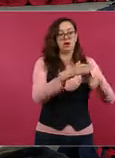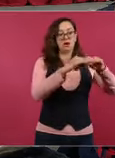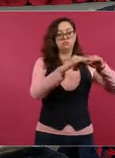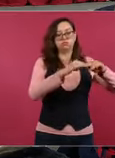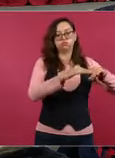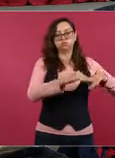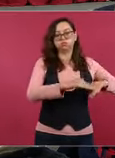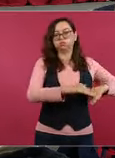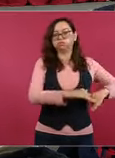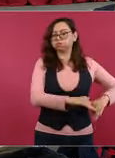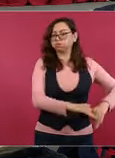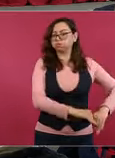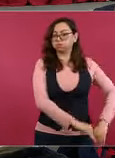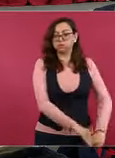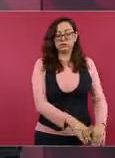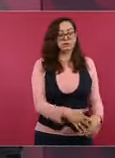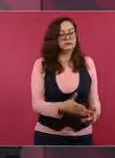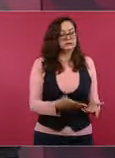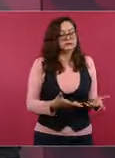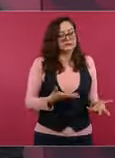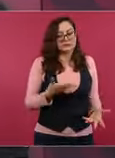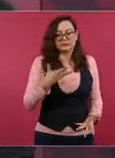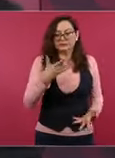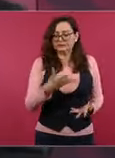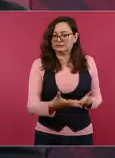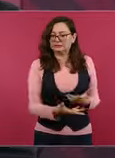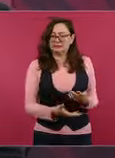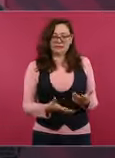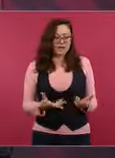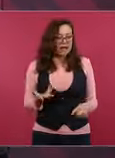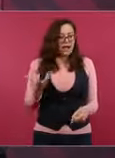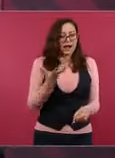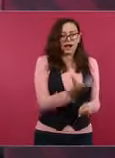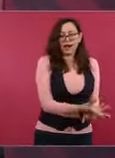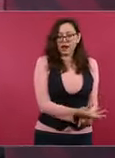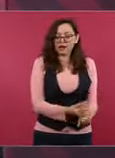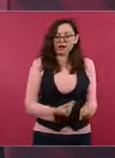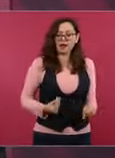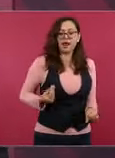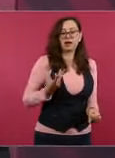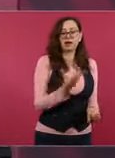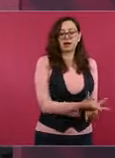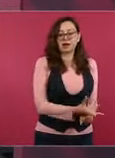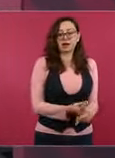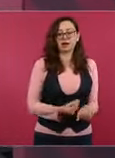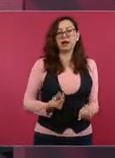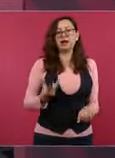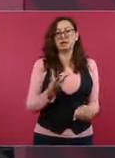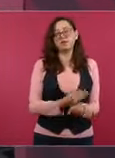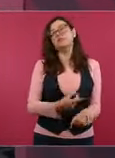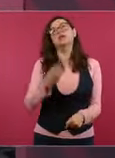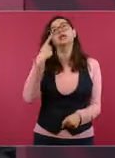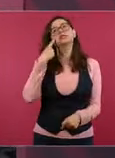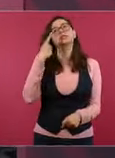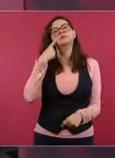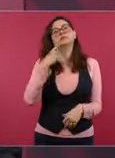porque estamos hablando de que se ha hundido